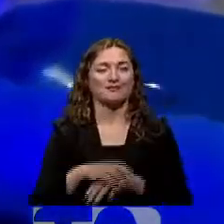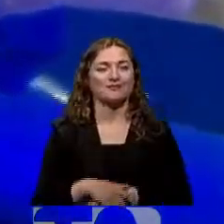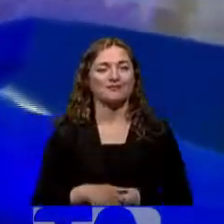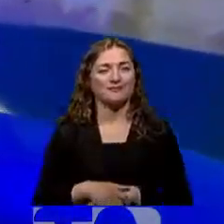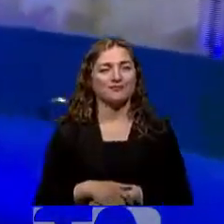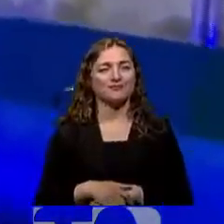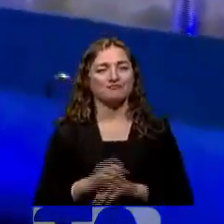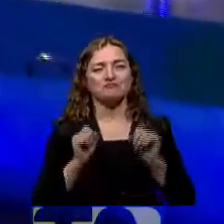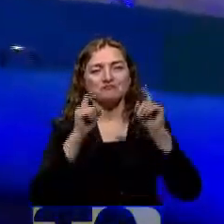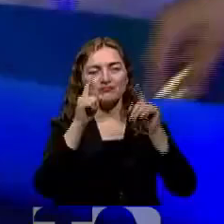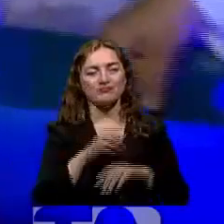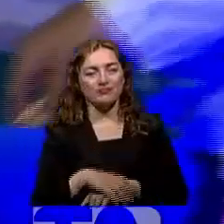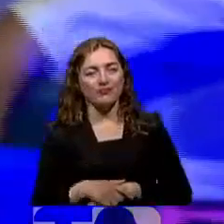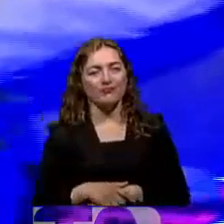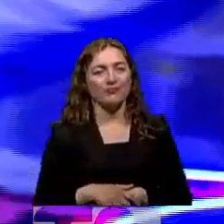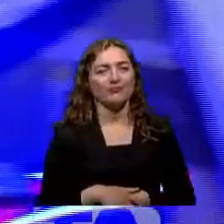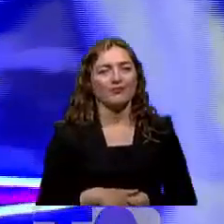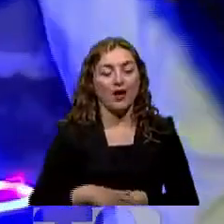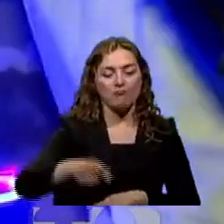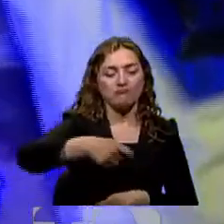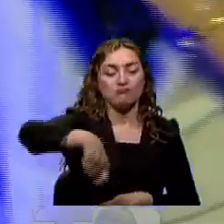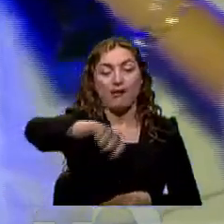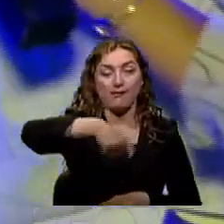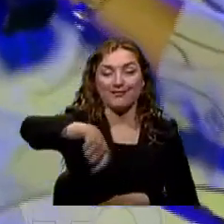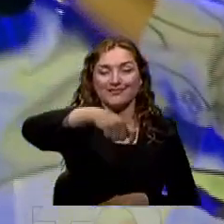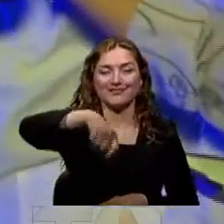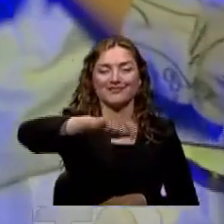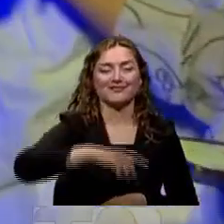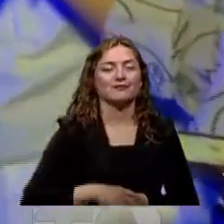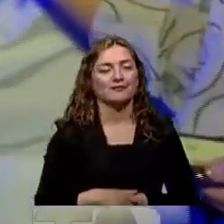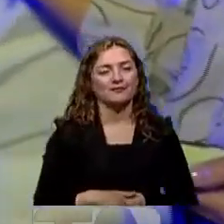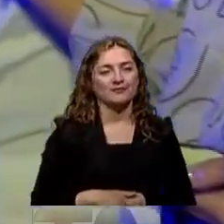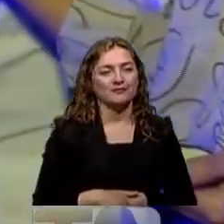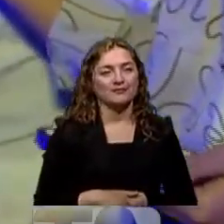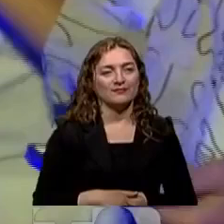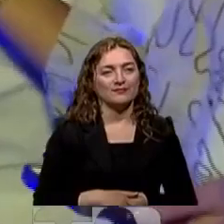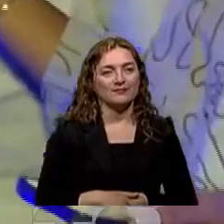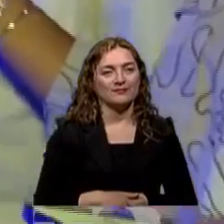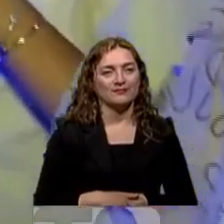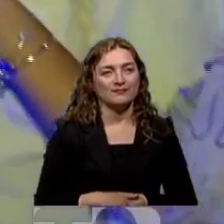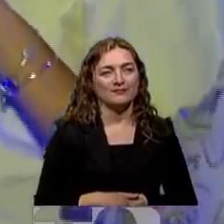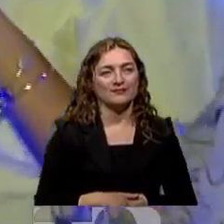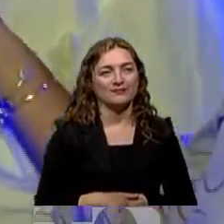Súper increíble. Entonces vamos a moverle un poquito a las burbujas. Lo vamos a batir y ahora sí.